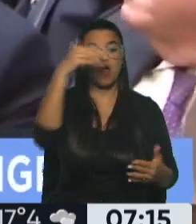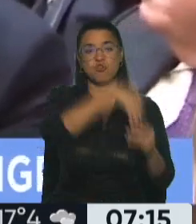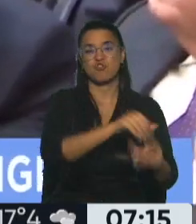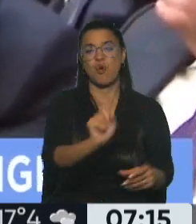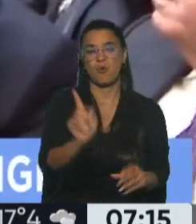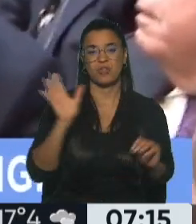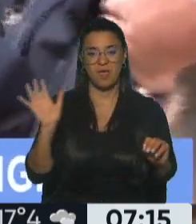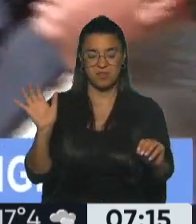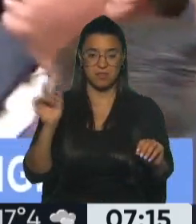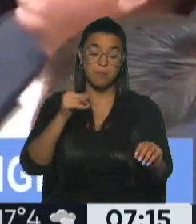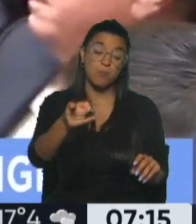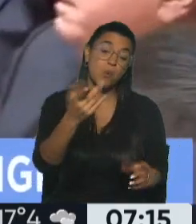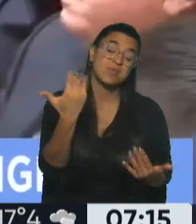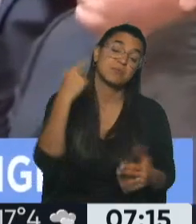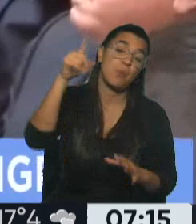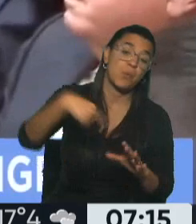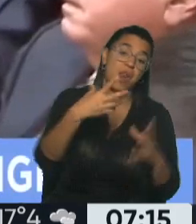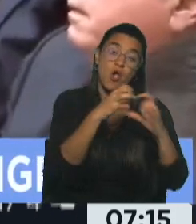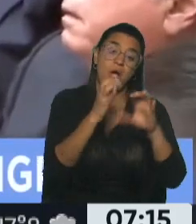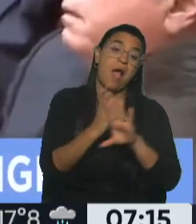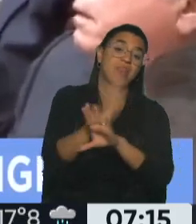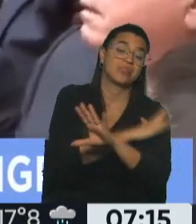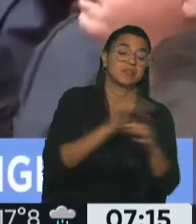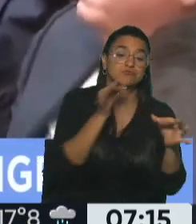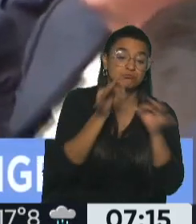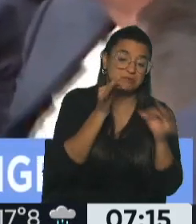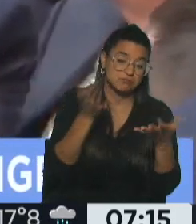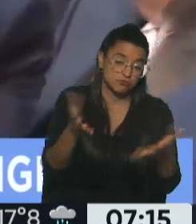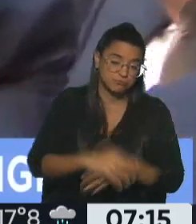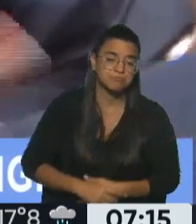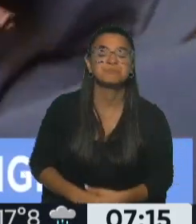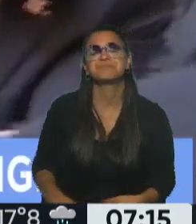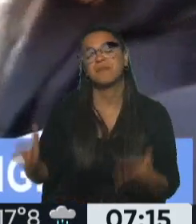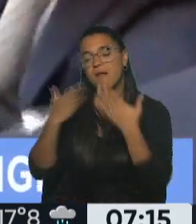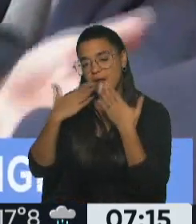producto de esta conversación que vemos en pantalla Muchísimas gracias Ale seguimos